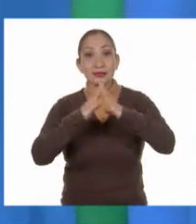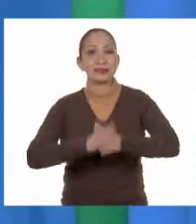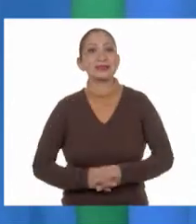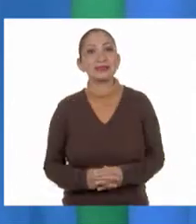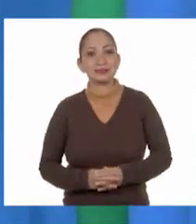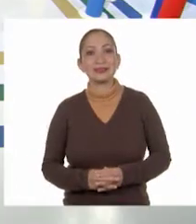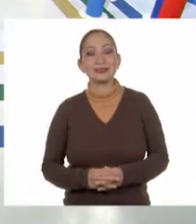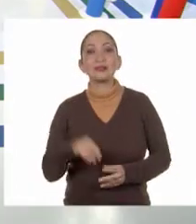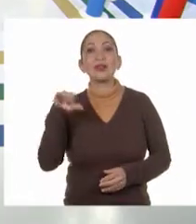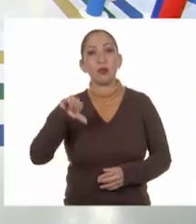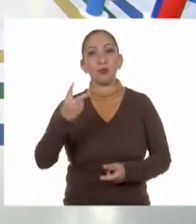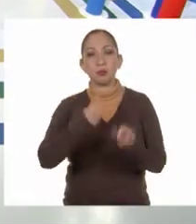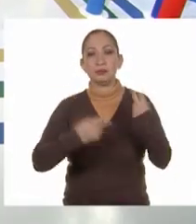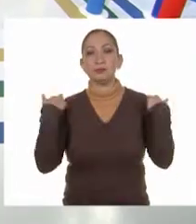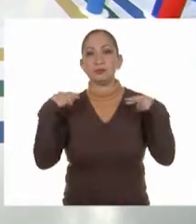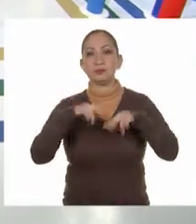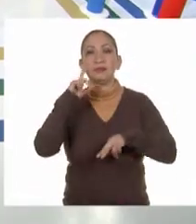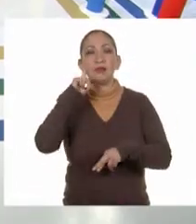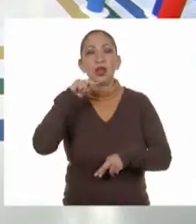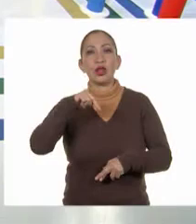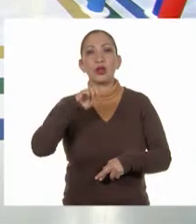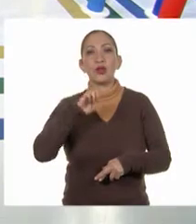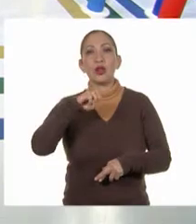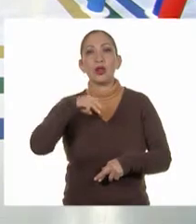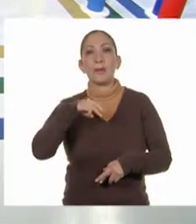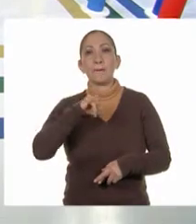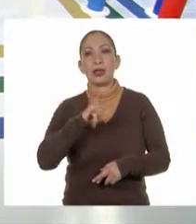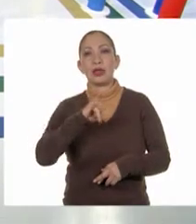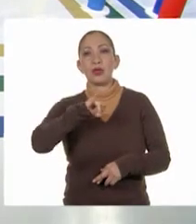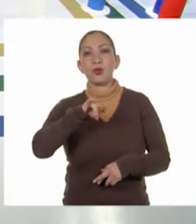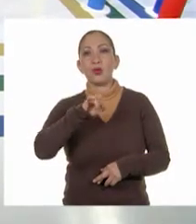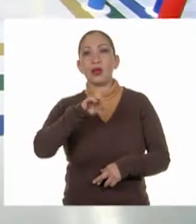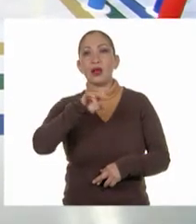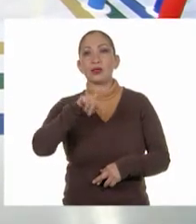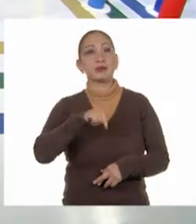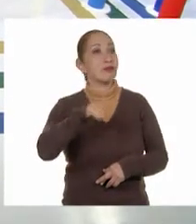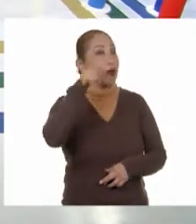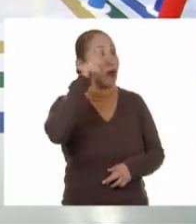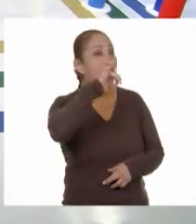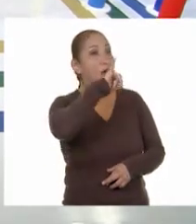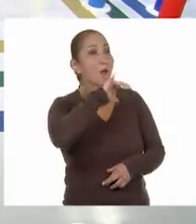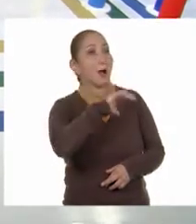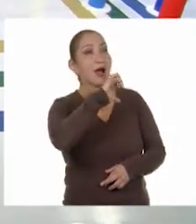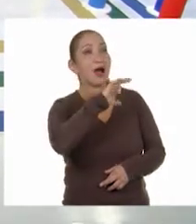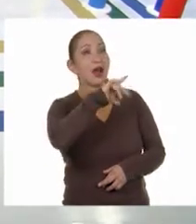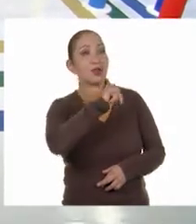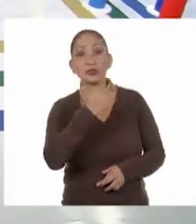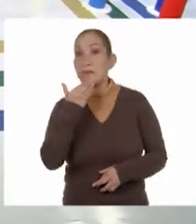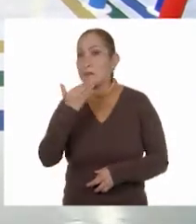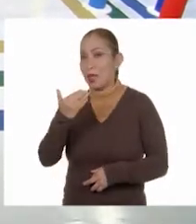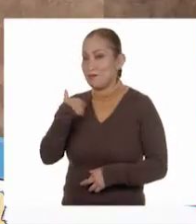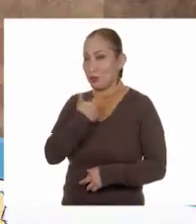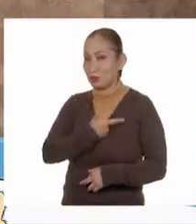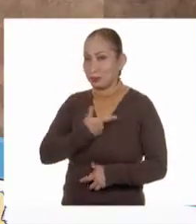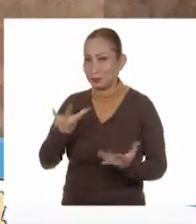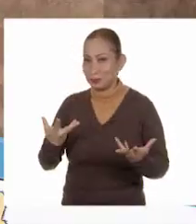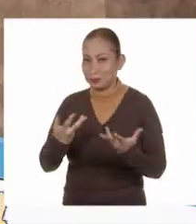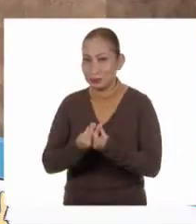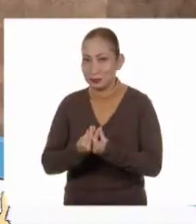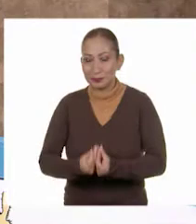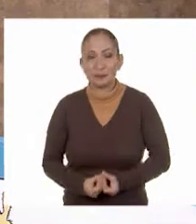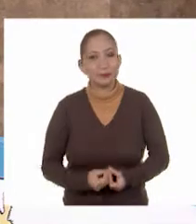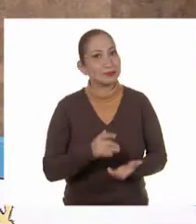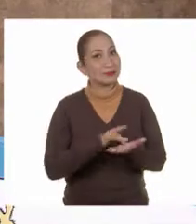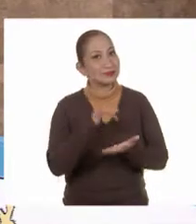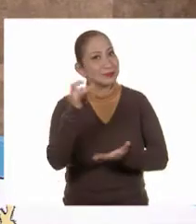hogares. Hoy nos acompaña la maestra Noemí Juárez. Maestra, bienvenida. Hola Juan Carlos, ¿cómo estás? Muy bien, maestra. Muy gustoso estar de nuevo con usted.